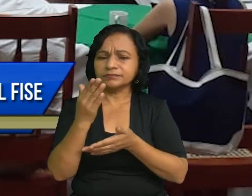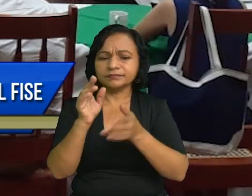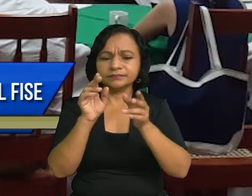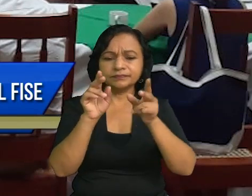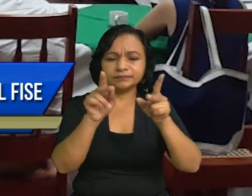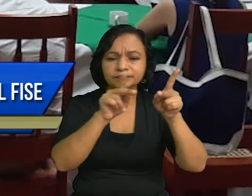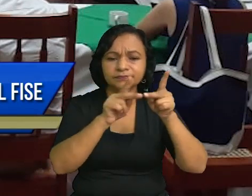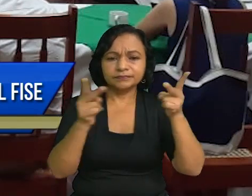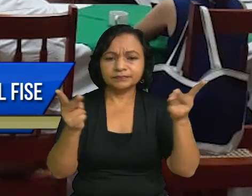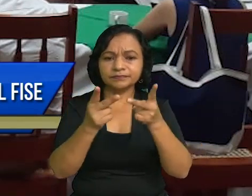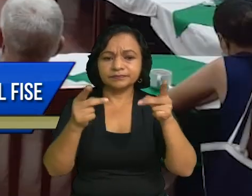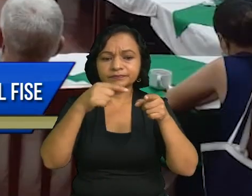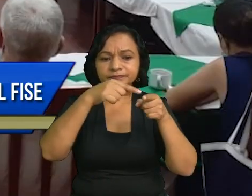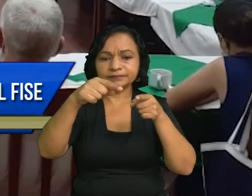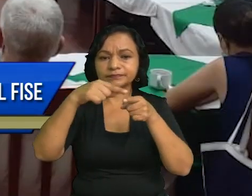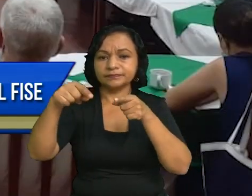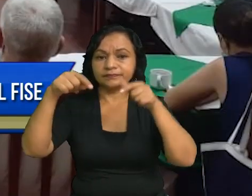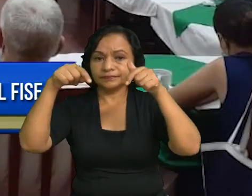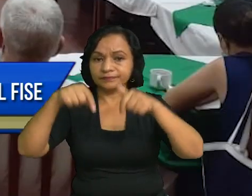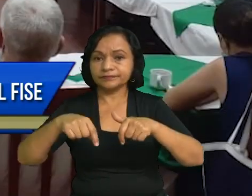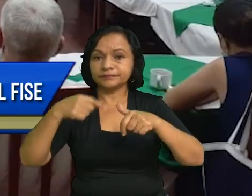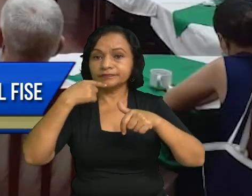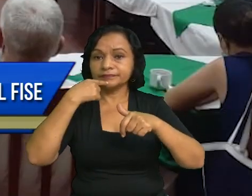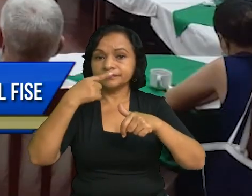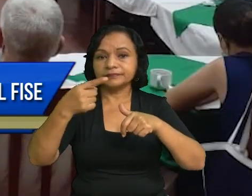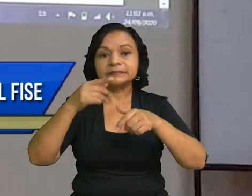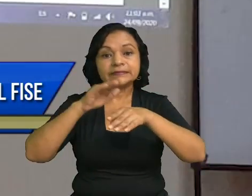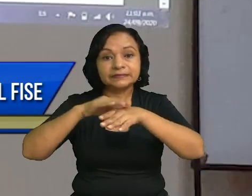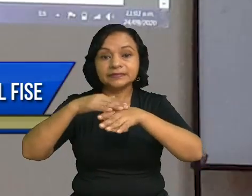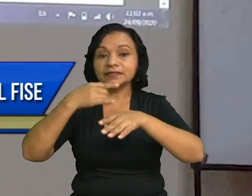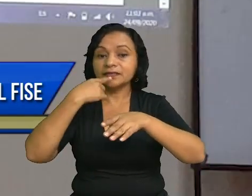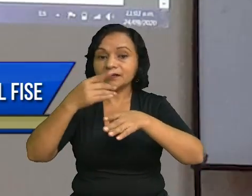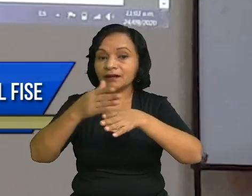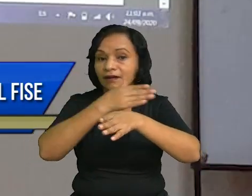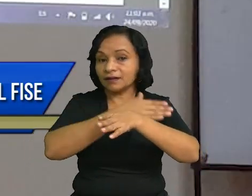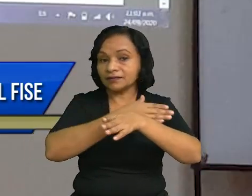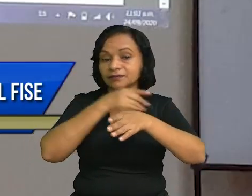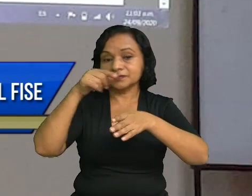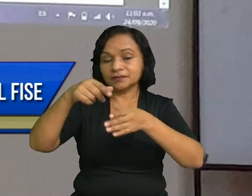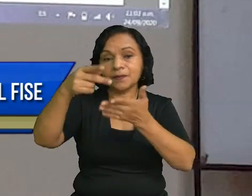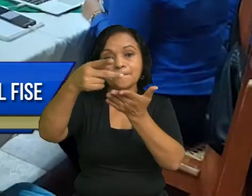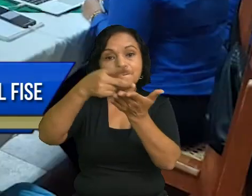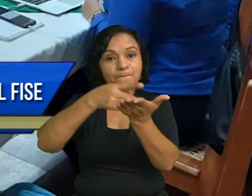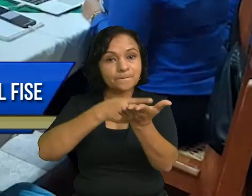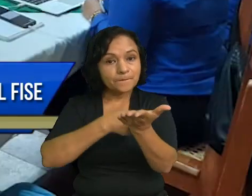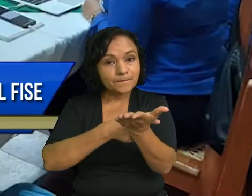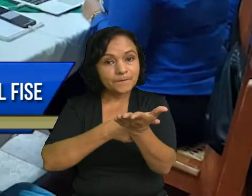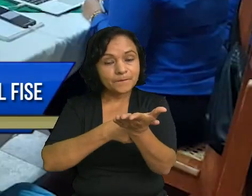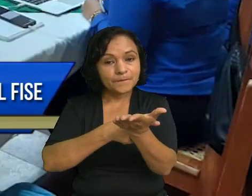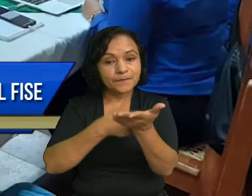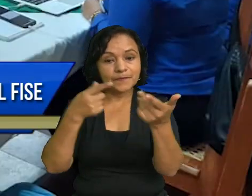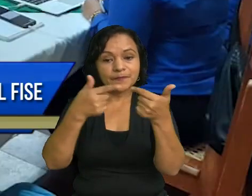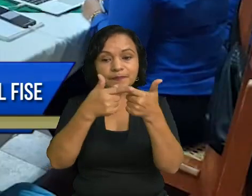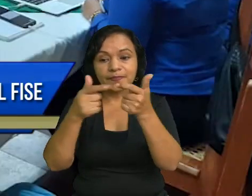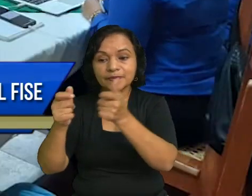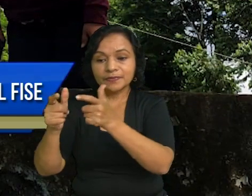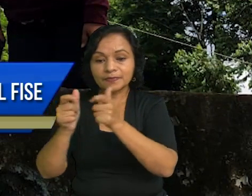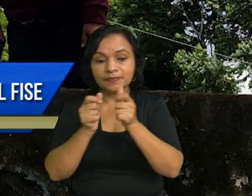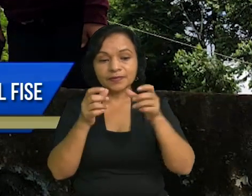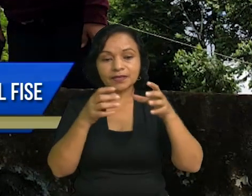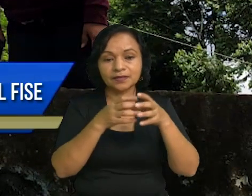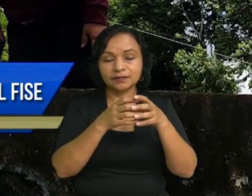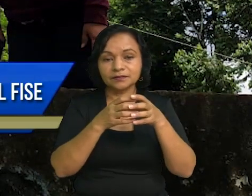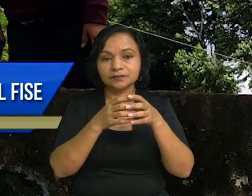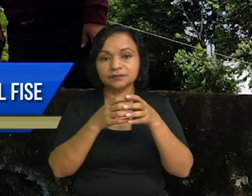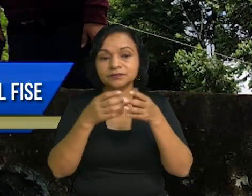y entonces aquí ya le adelantamos pues con este proyecto de las macros localizaciones como